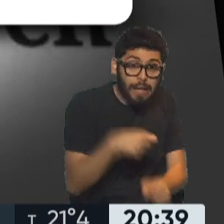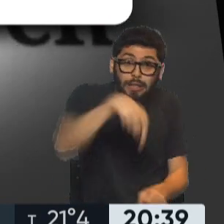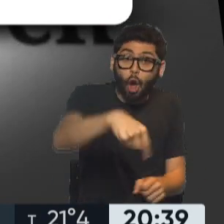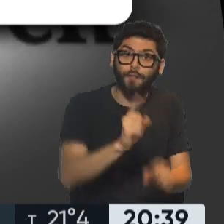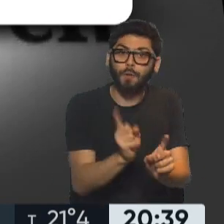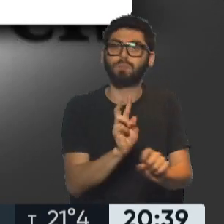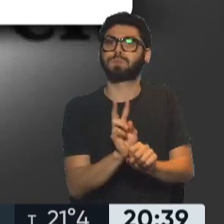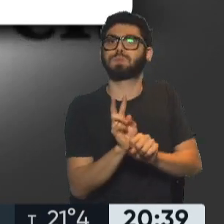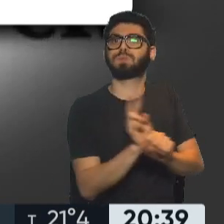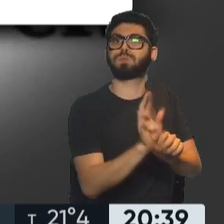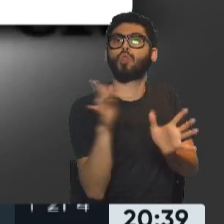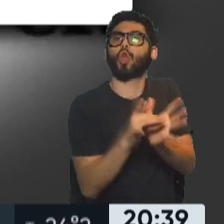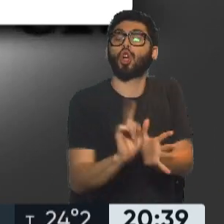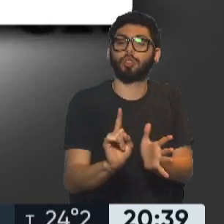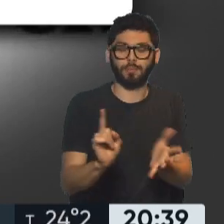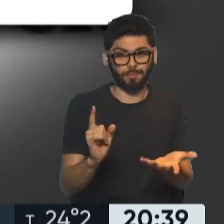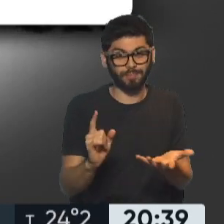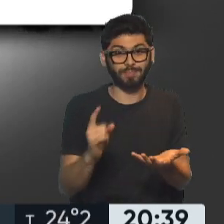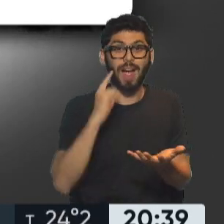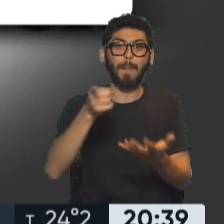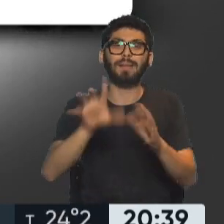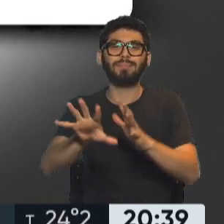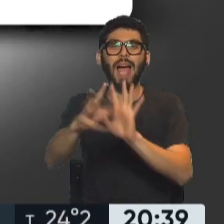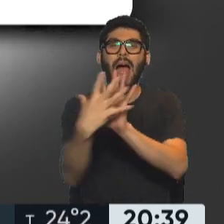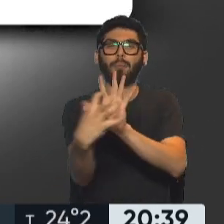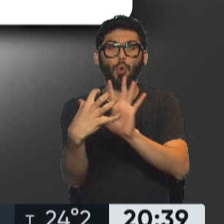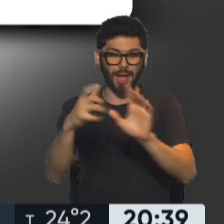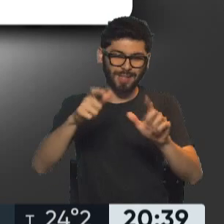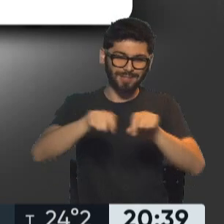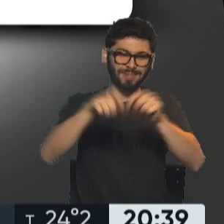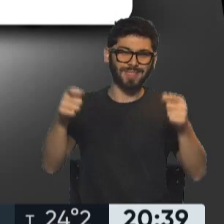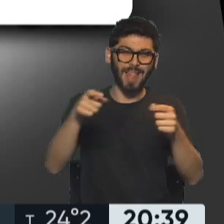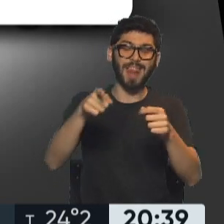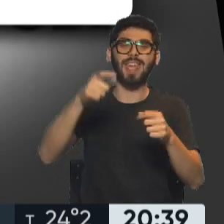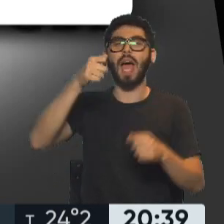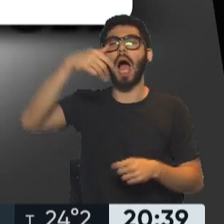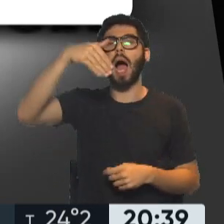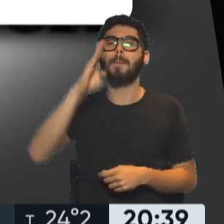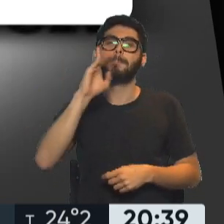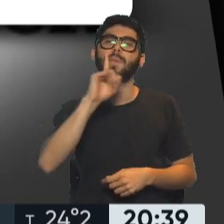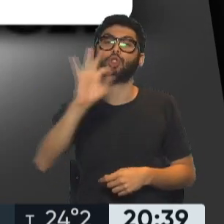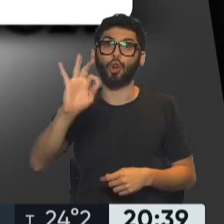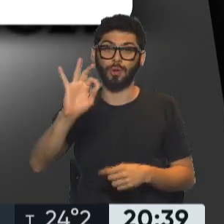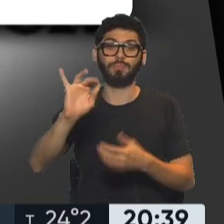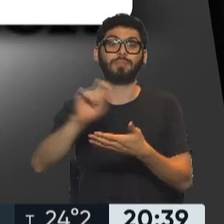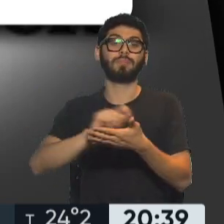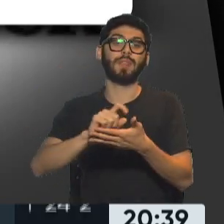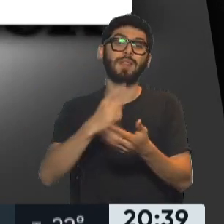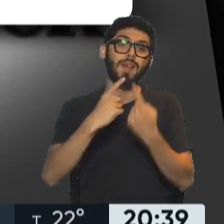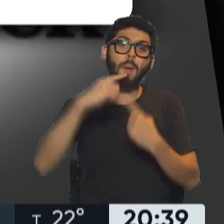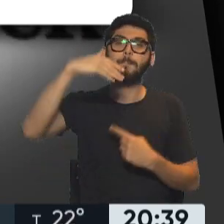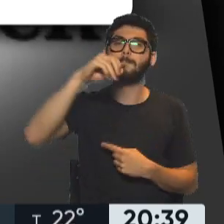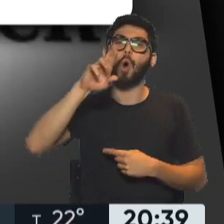ahí suma una captura de pantalla de la noticia que se publica en Ámbito de Gabriel Morini, en este caso,